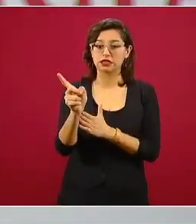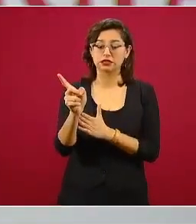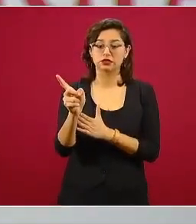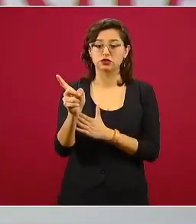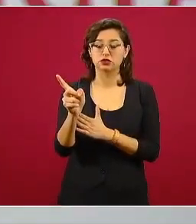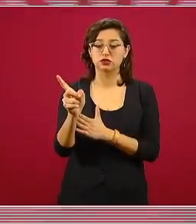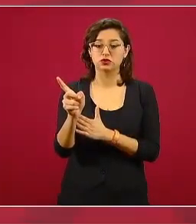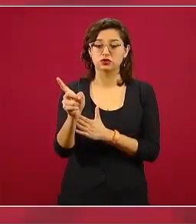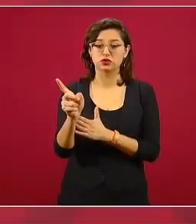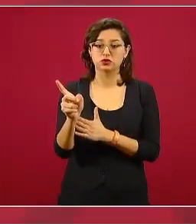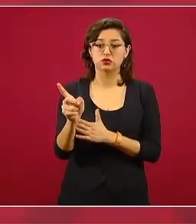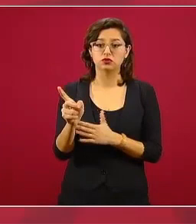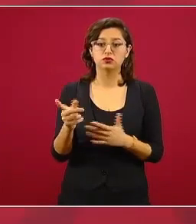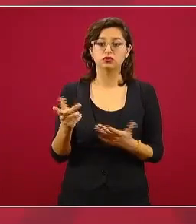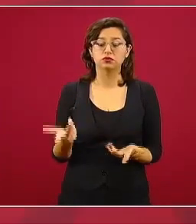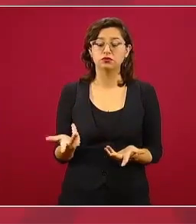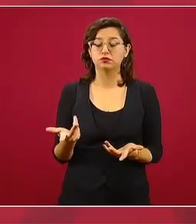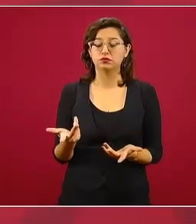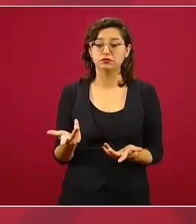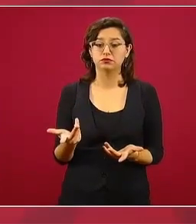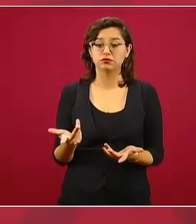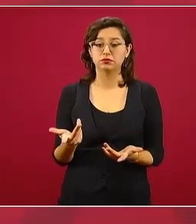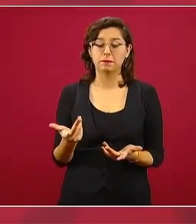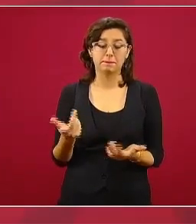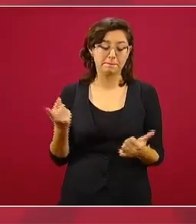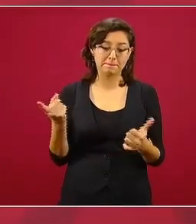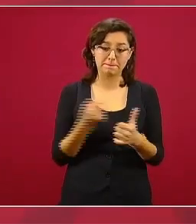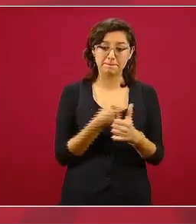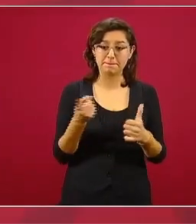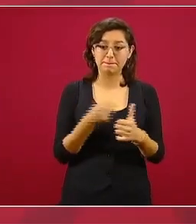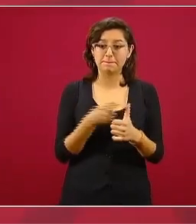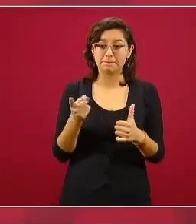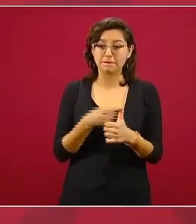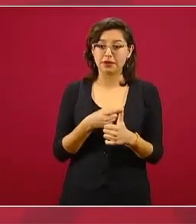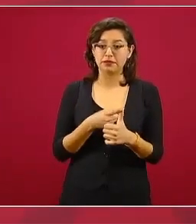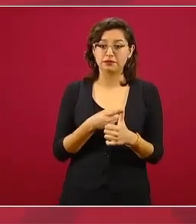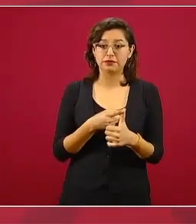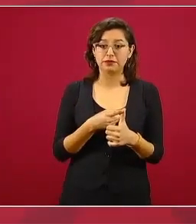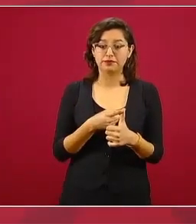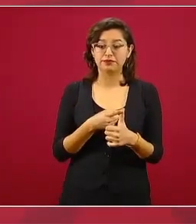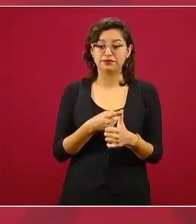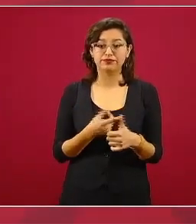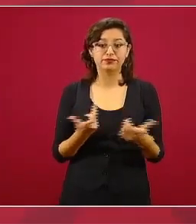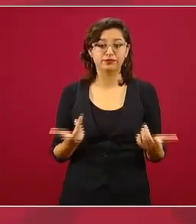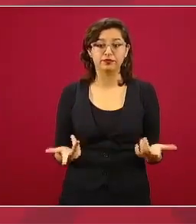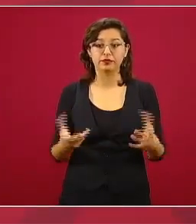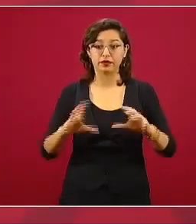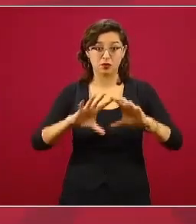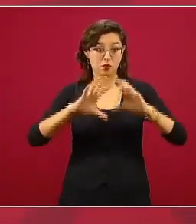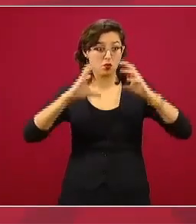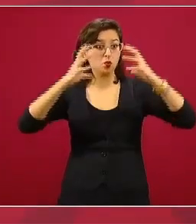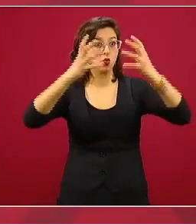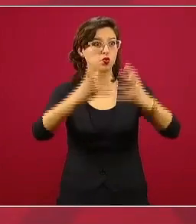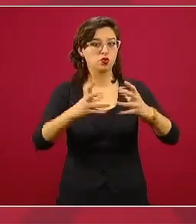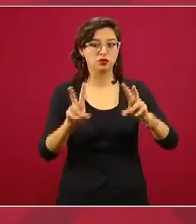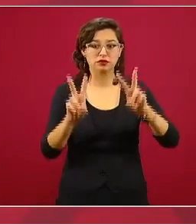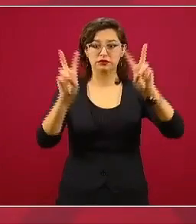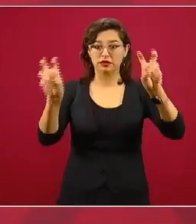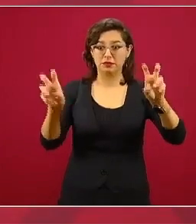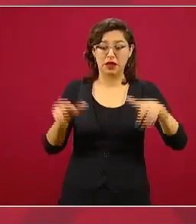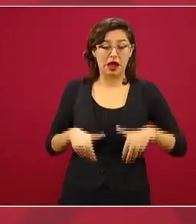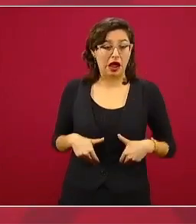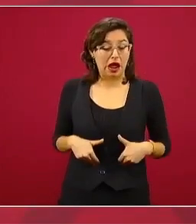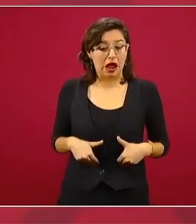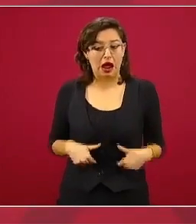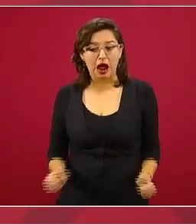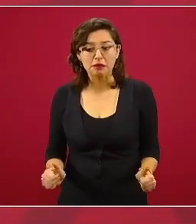empezar, garantizar que no tengamos una gran hambre en varias partes del mundo. África preocupa mucho, pero